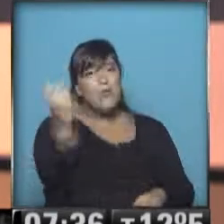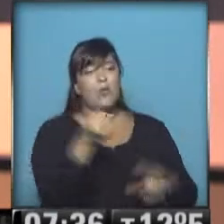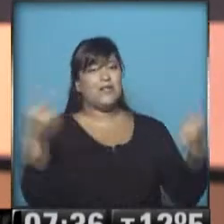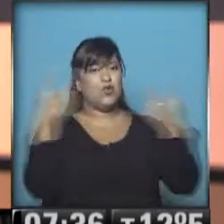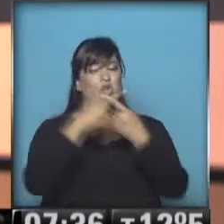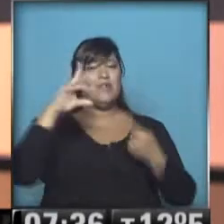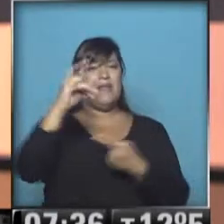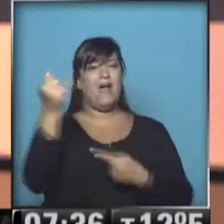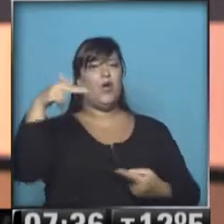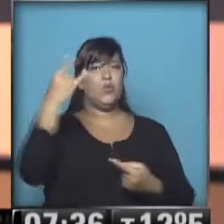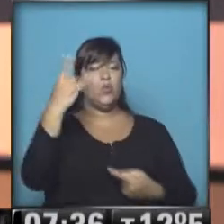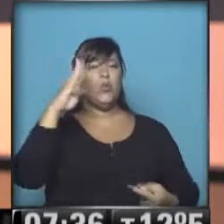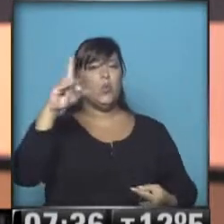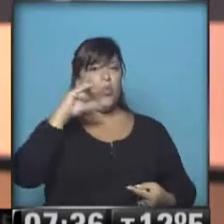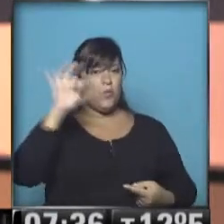Danubio. Lo dio vuelta.